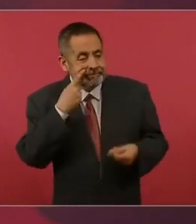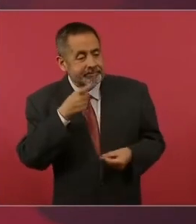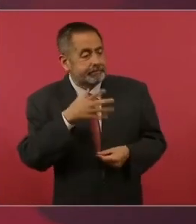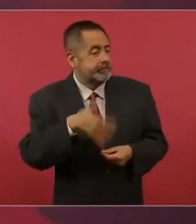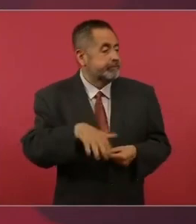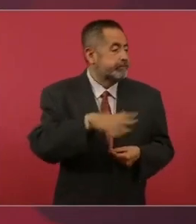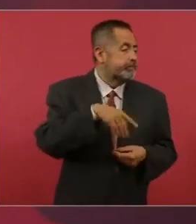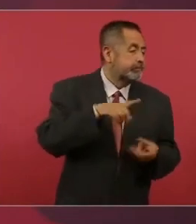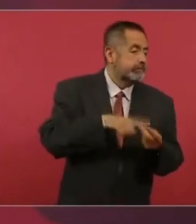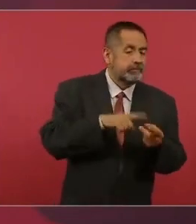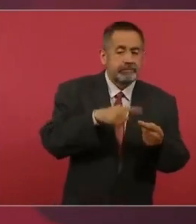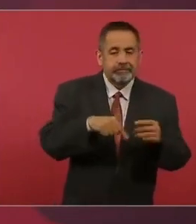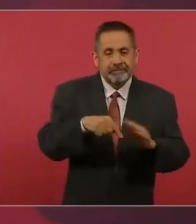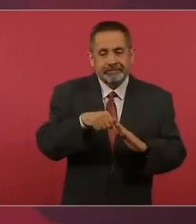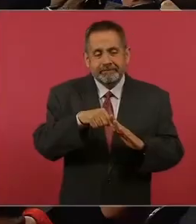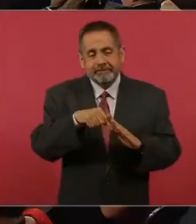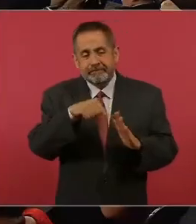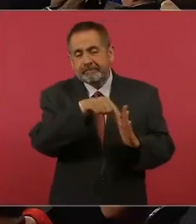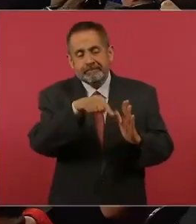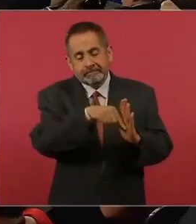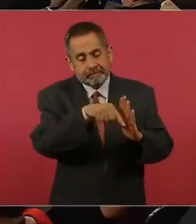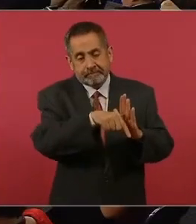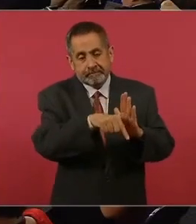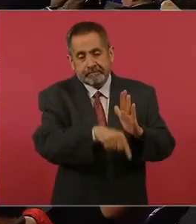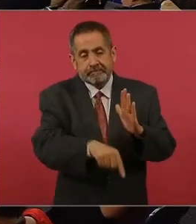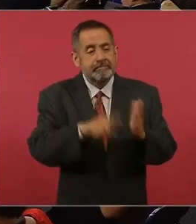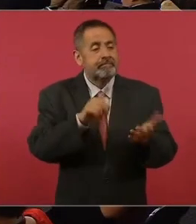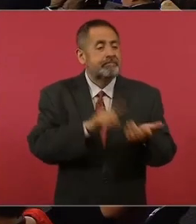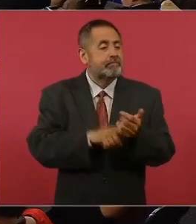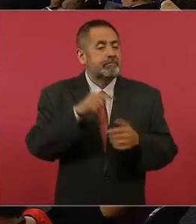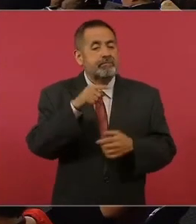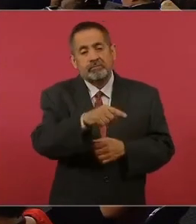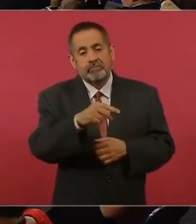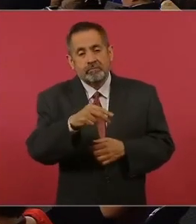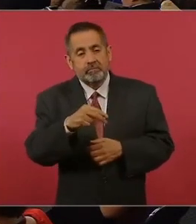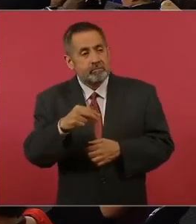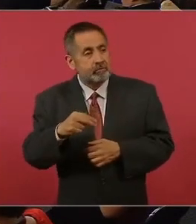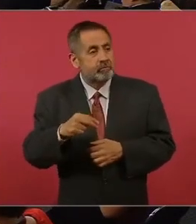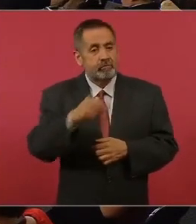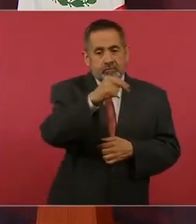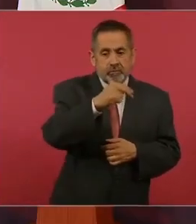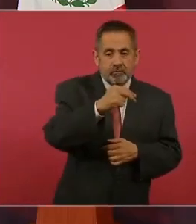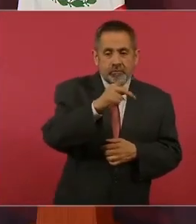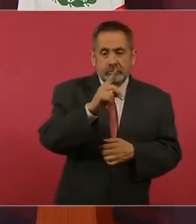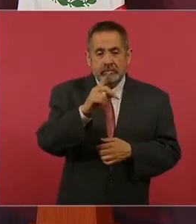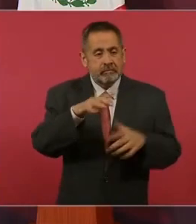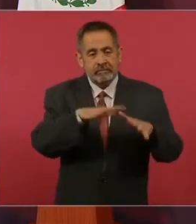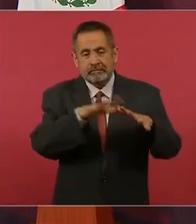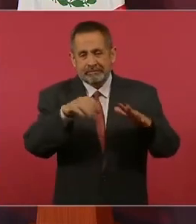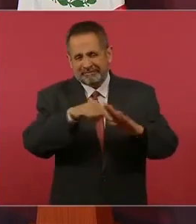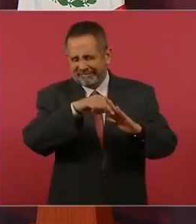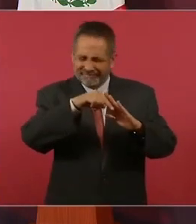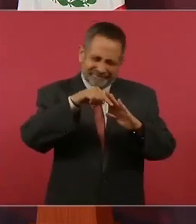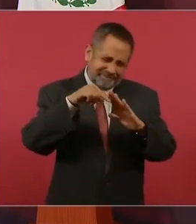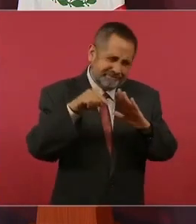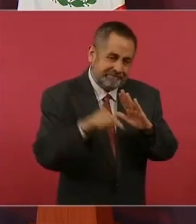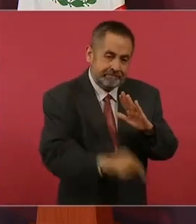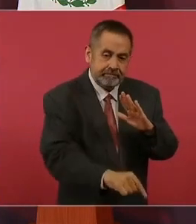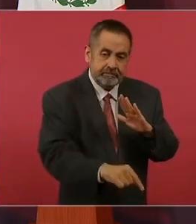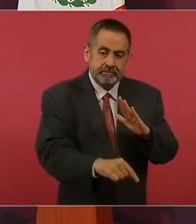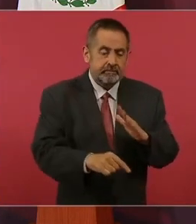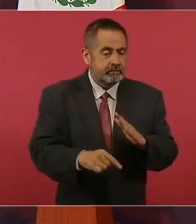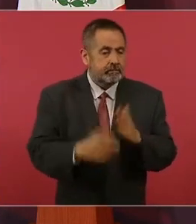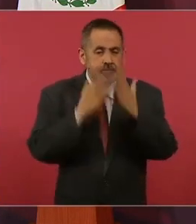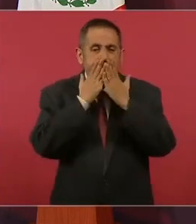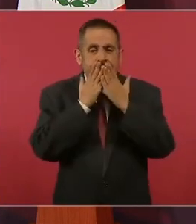a exploraciones y perforaciones de pozos en el norte y en aguas profundas, donde no